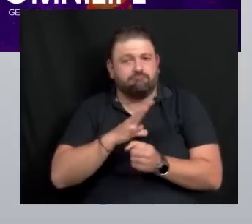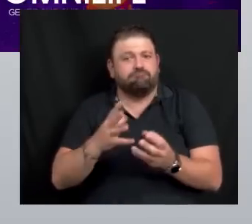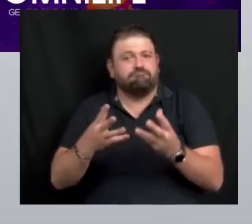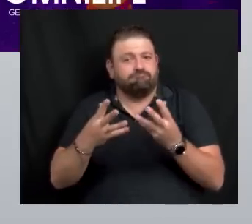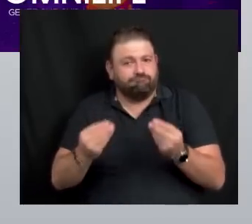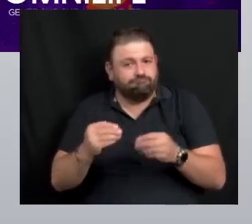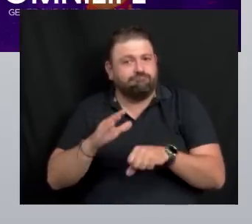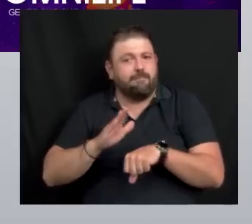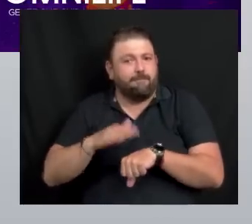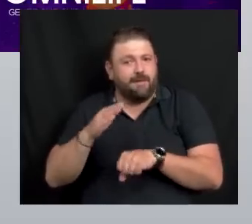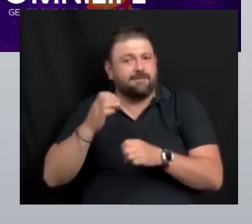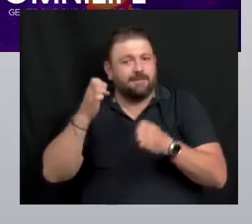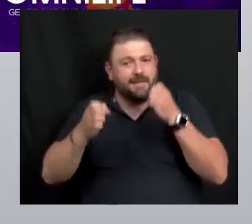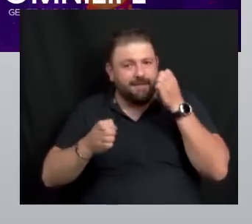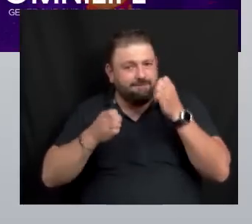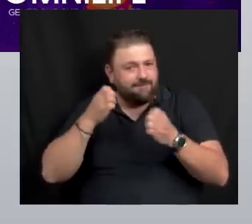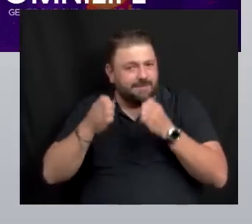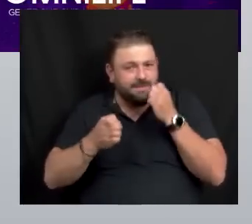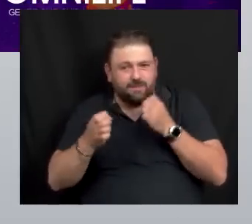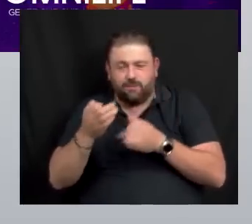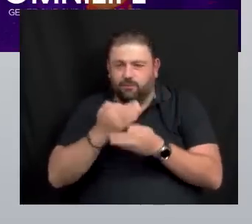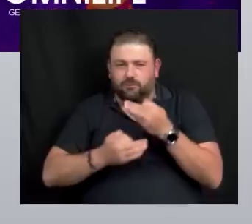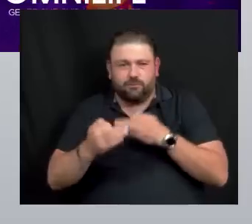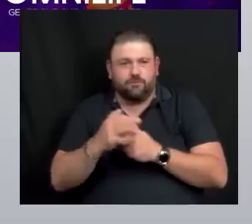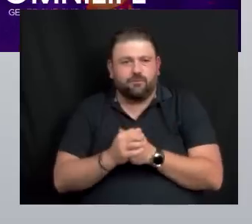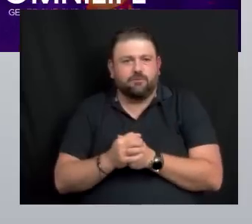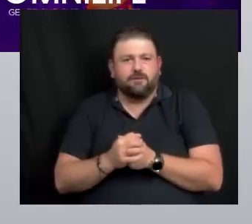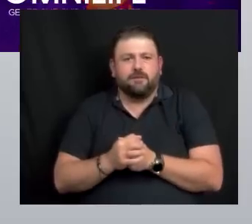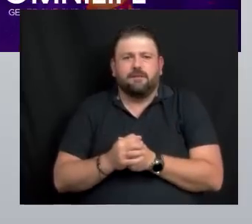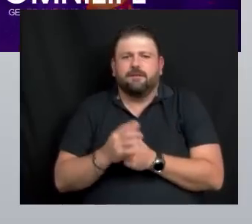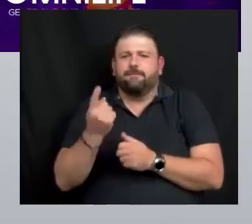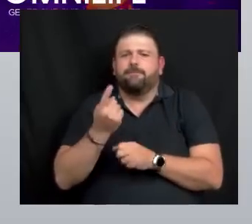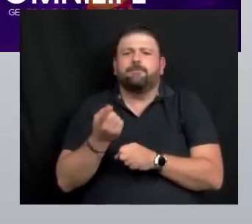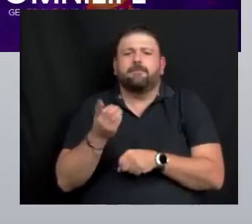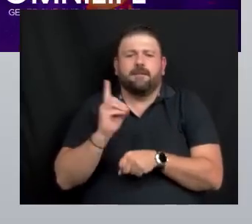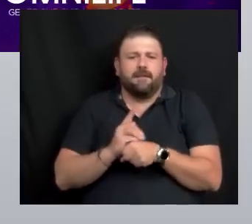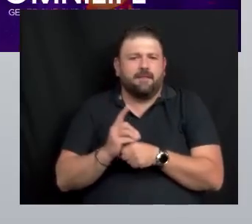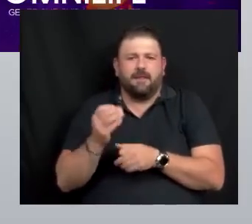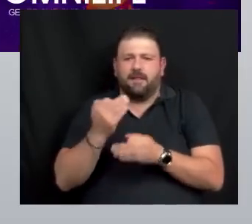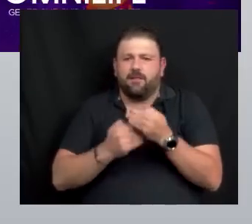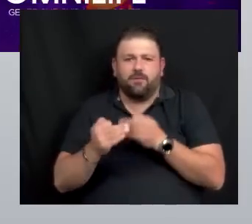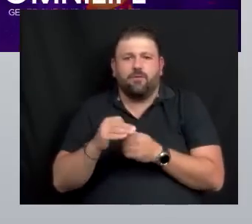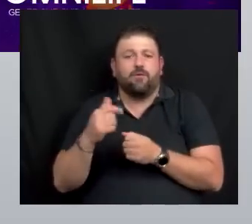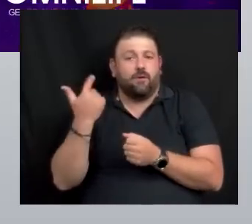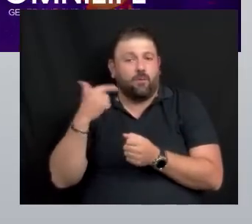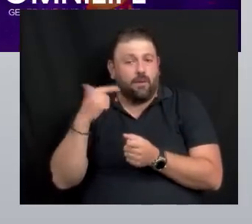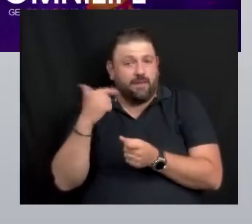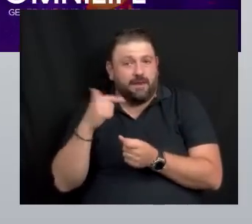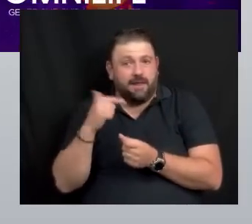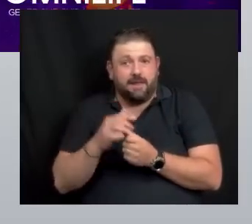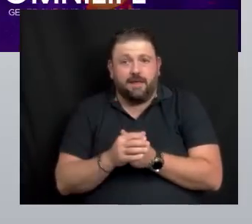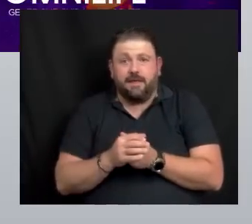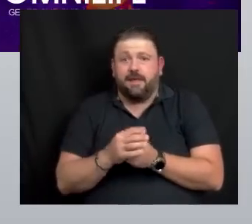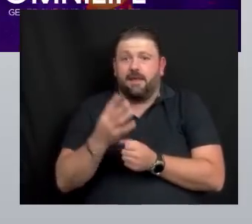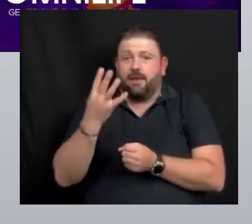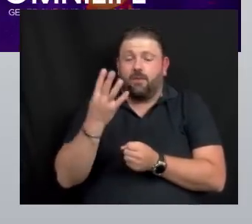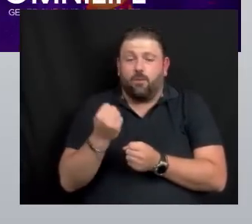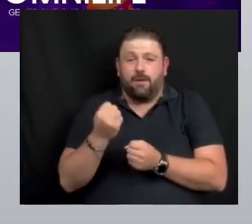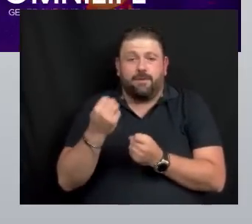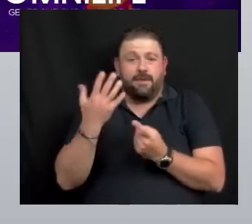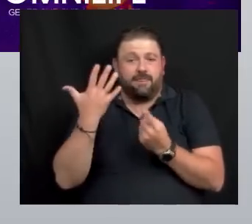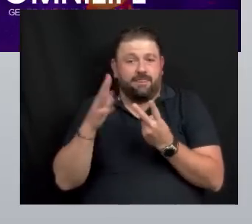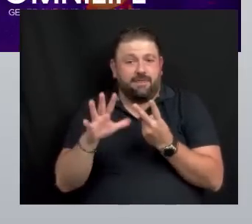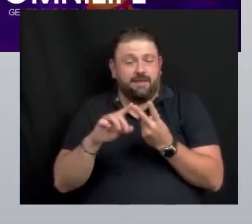con muchas... Sí, pero será bueno también ver qué día estamos en Guadalajara, ¿no? Guadalajara, sí, cierto. 9,